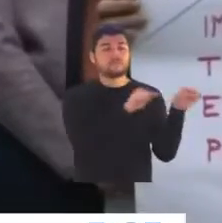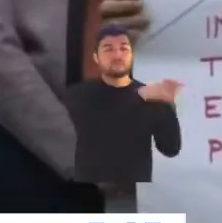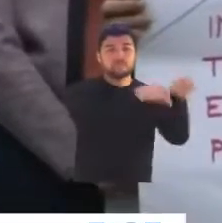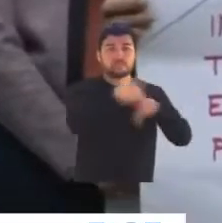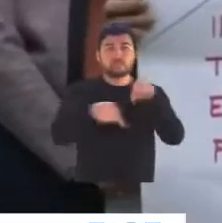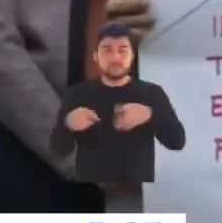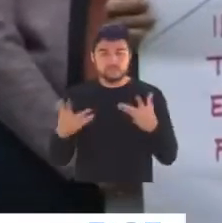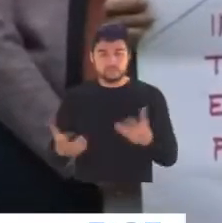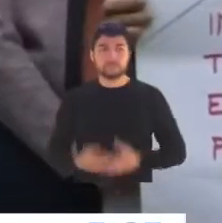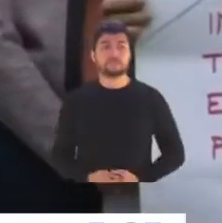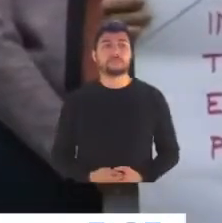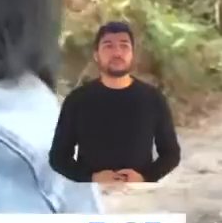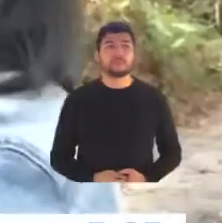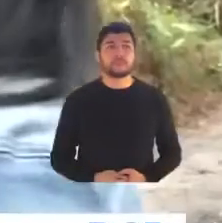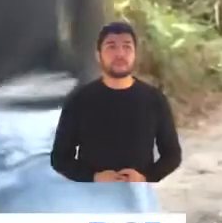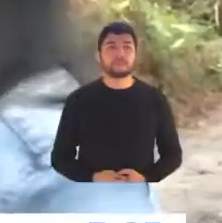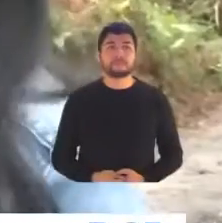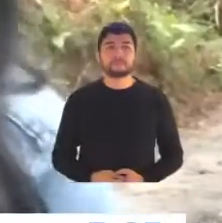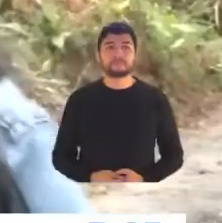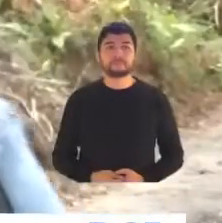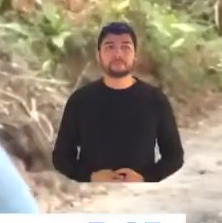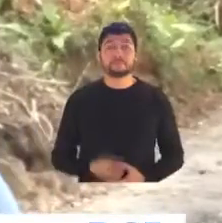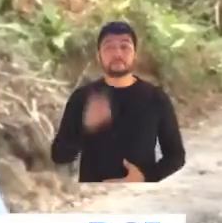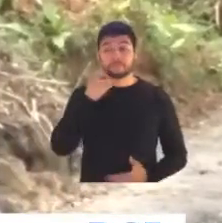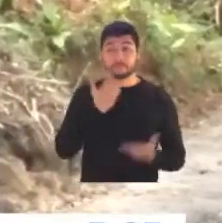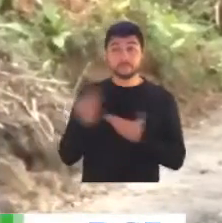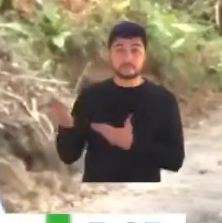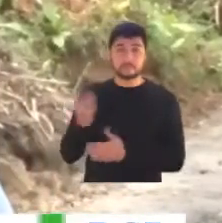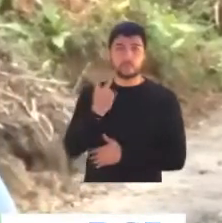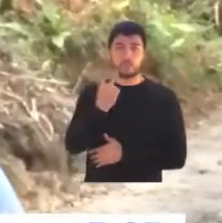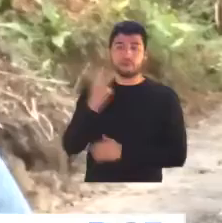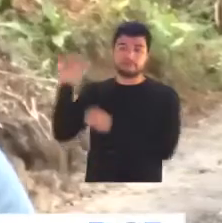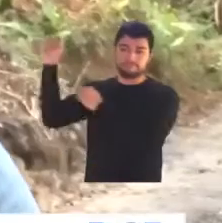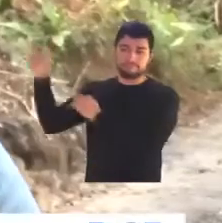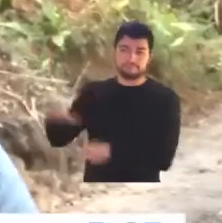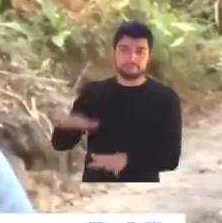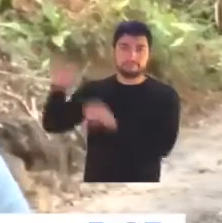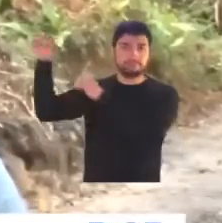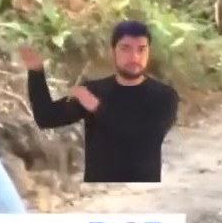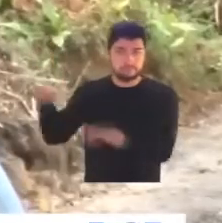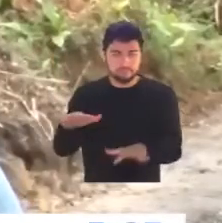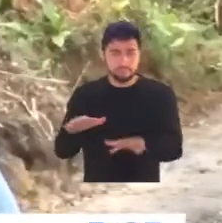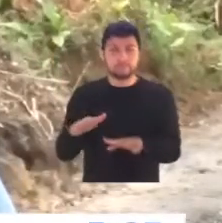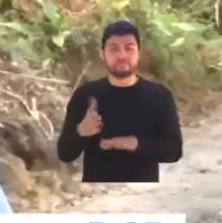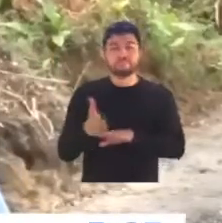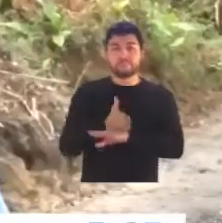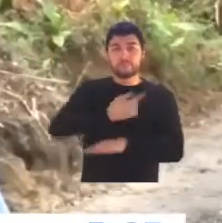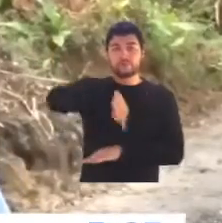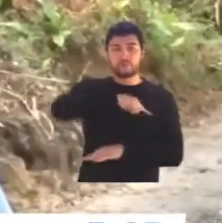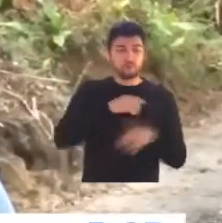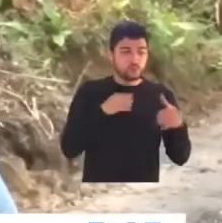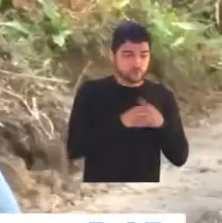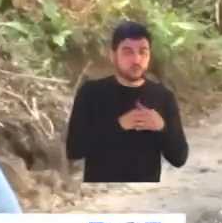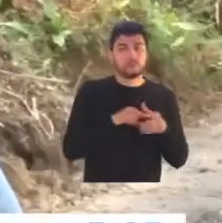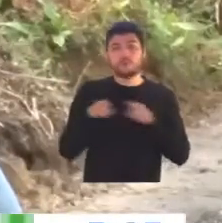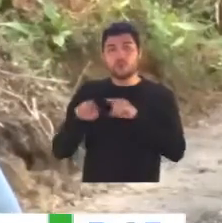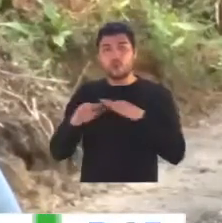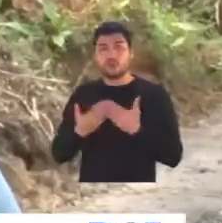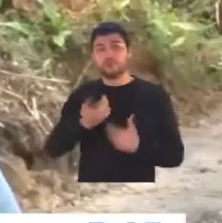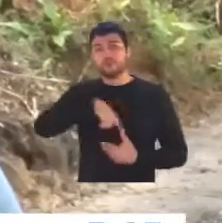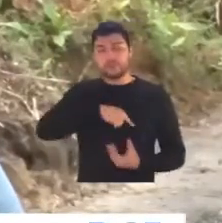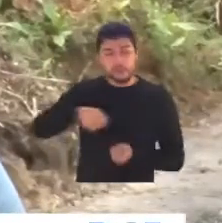este momento tenemos esta parte que pues se ve acá, que son dos derrumbes, que inclusive con la misma comunidad y del colegio hemos estado